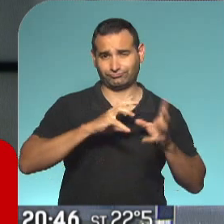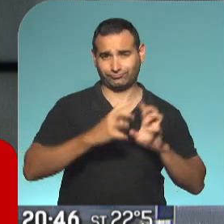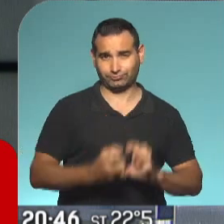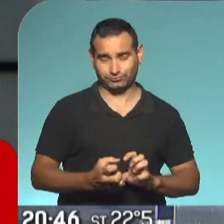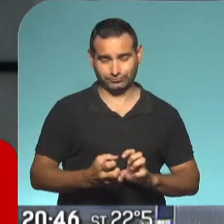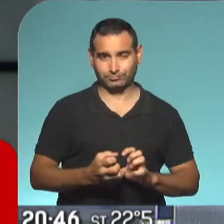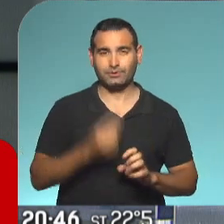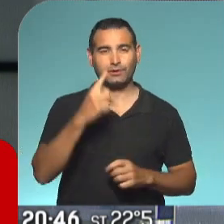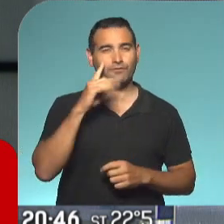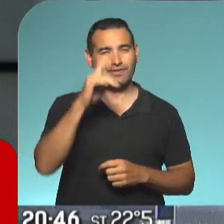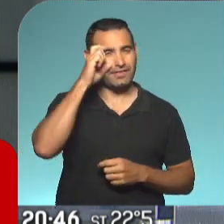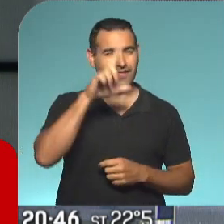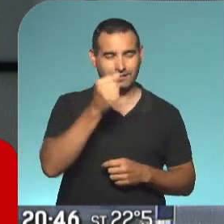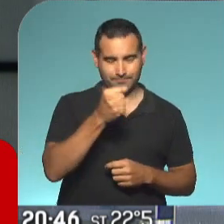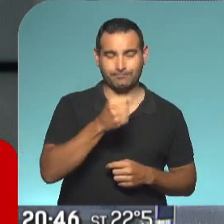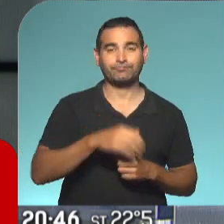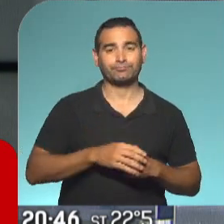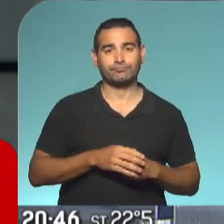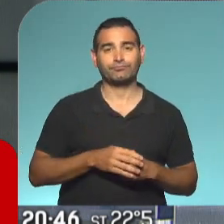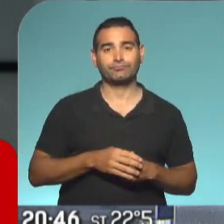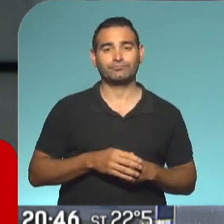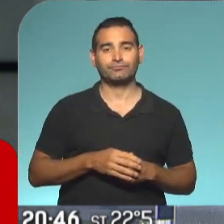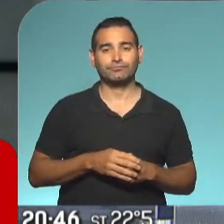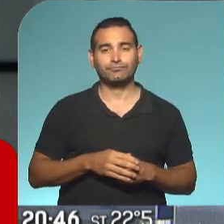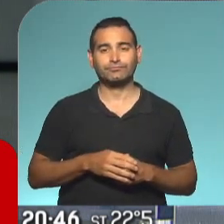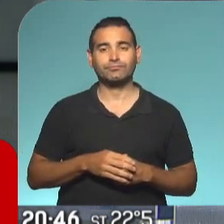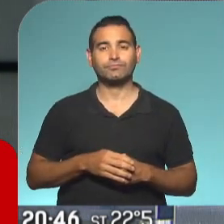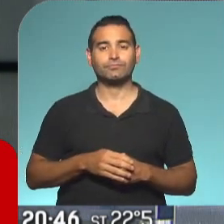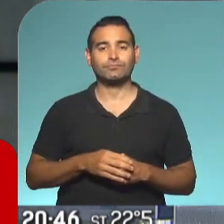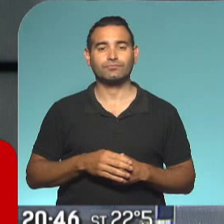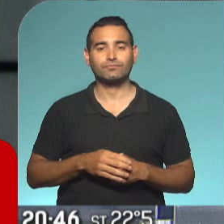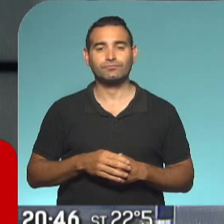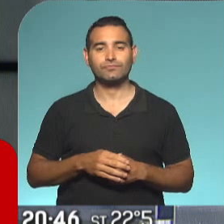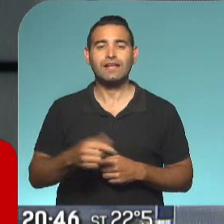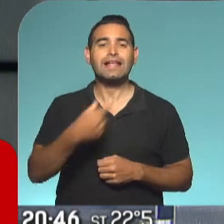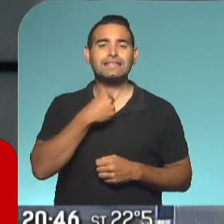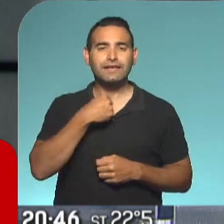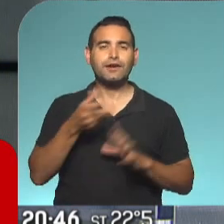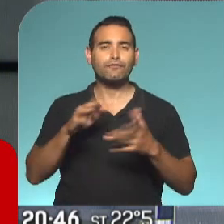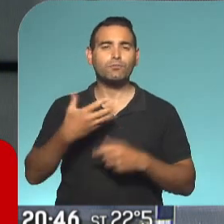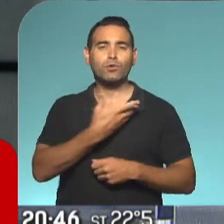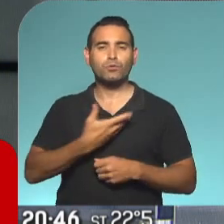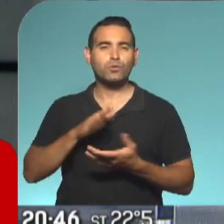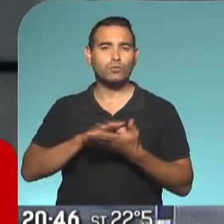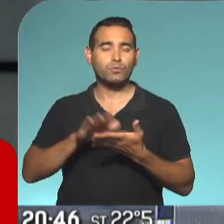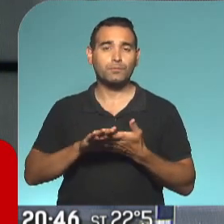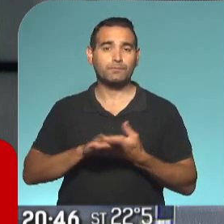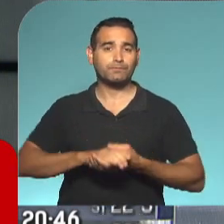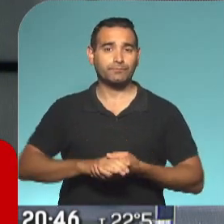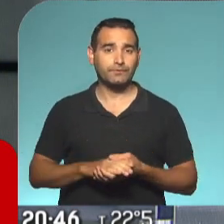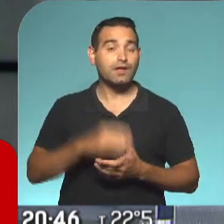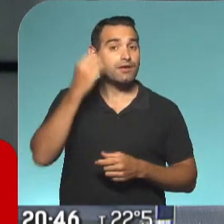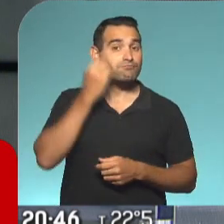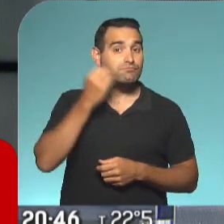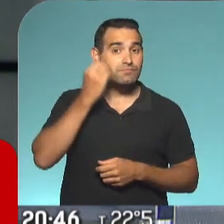dictadura cívico-militar, vino a destruir eso. Intentó instaurar un nuevo modelo que se terminó de consolidar con Menem. Es decir,